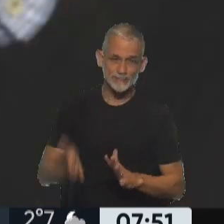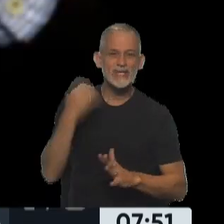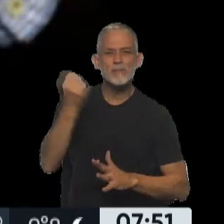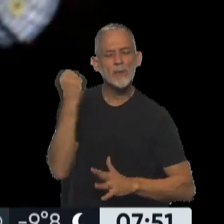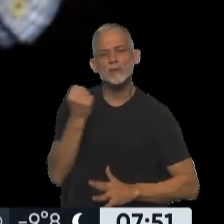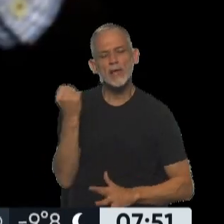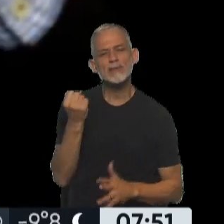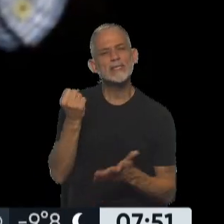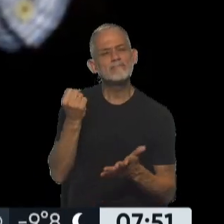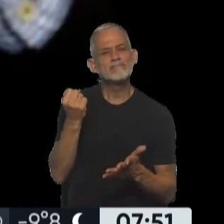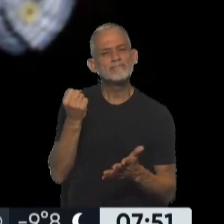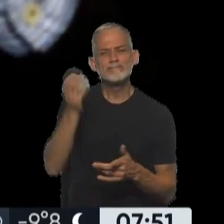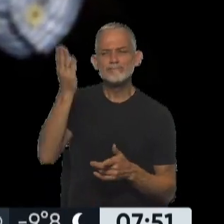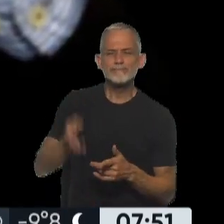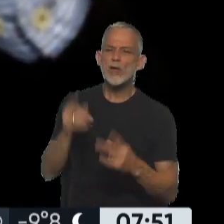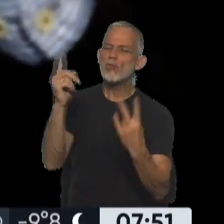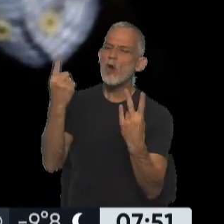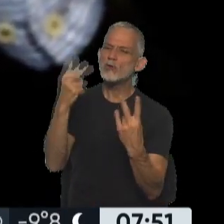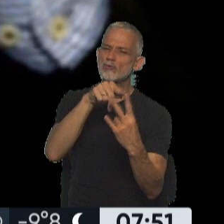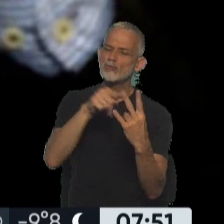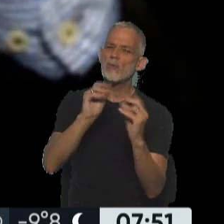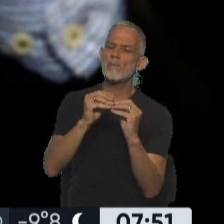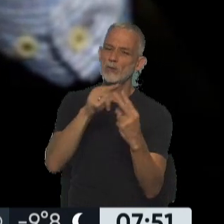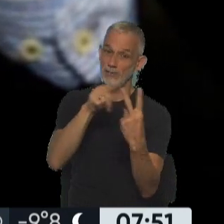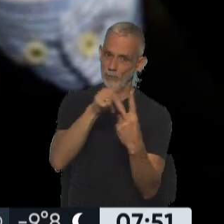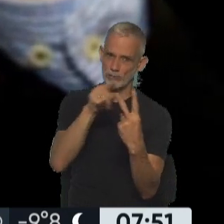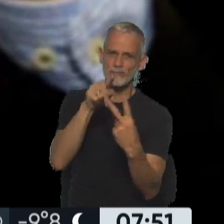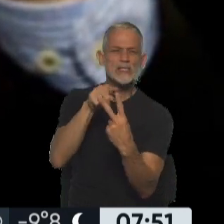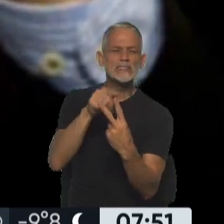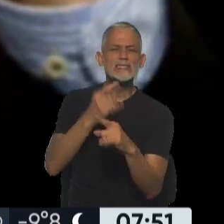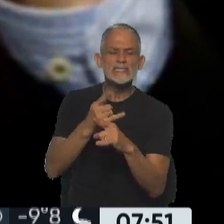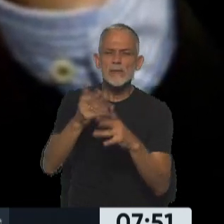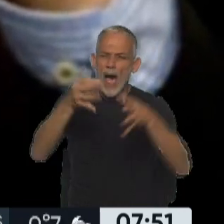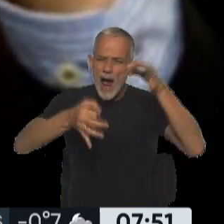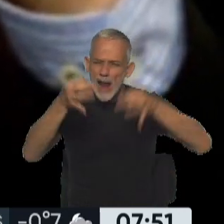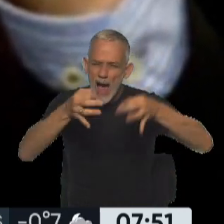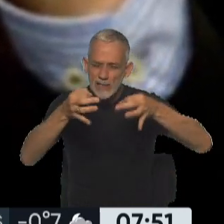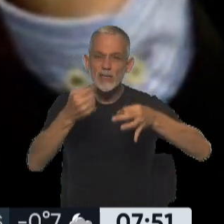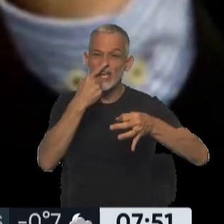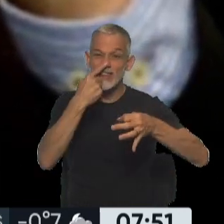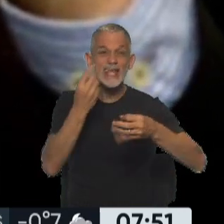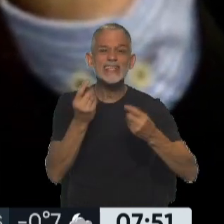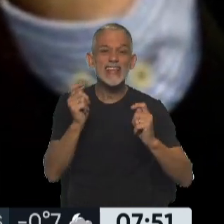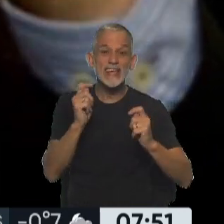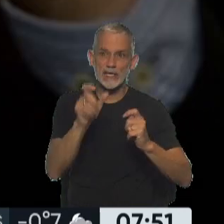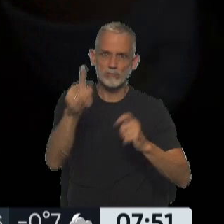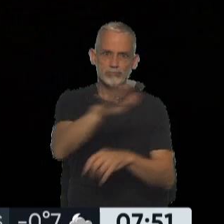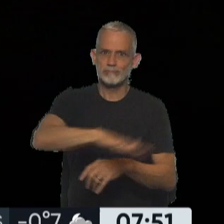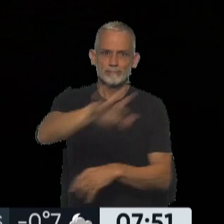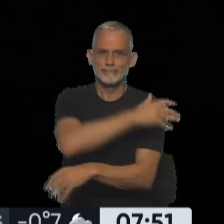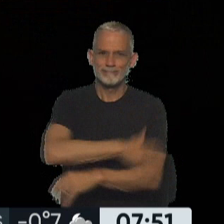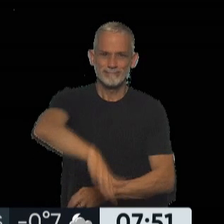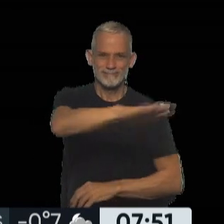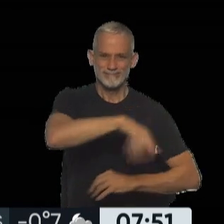importante sobre todo por dos motivos uno es que siempre incluyó en sus análisis los intereses de los sectores populares